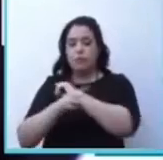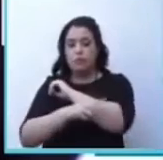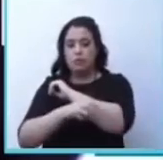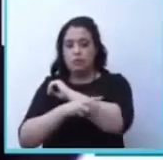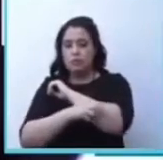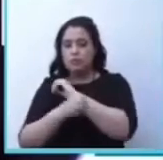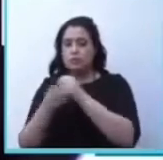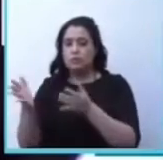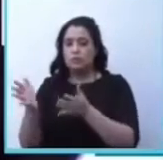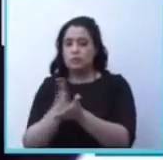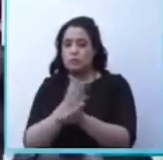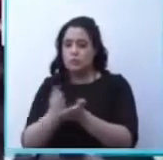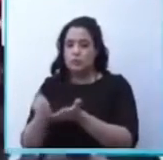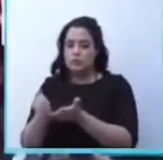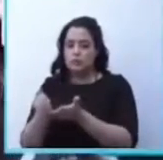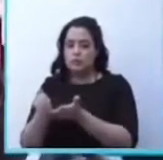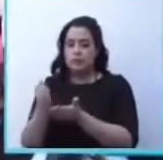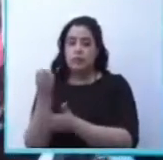dictadura.